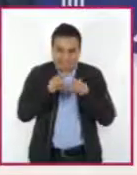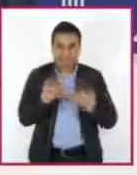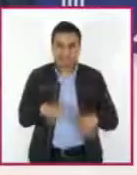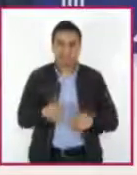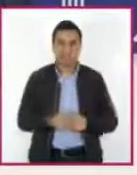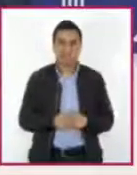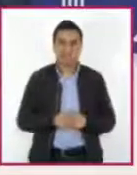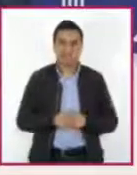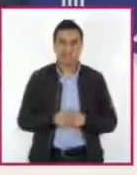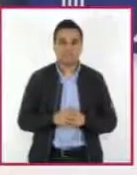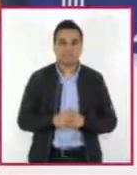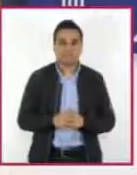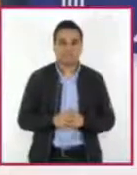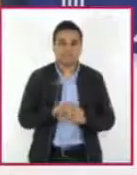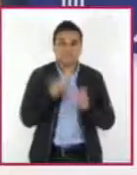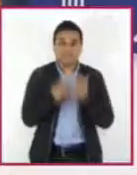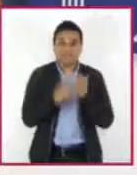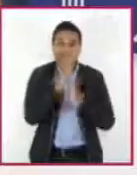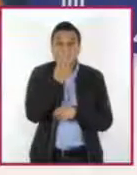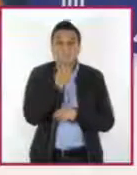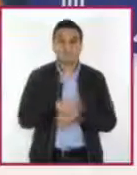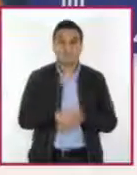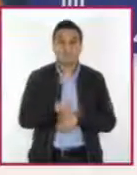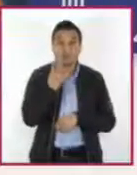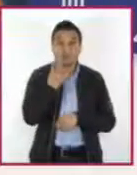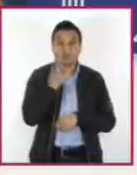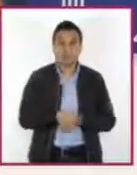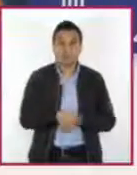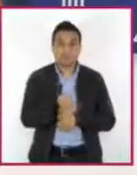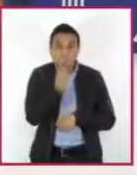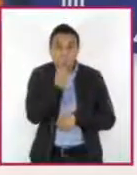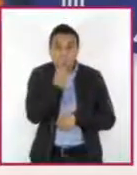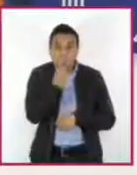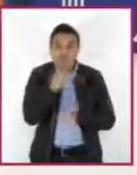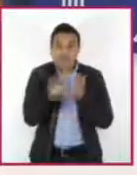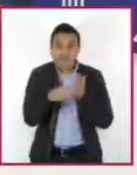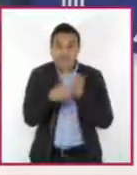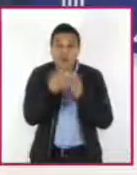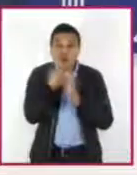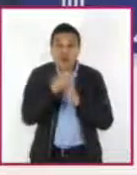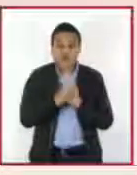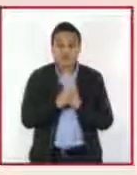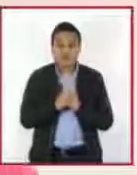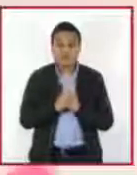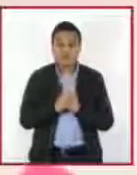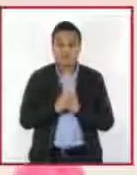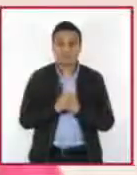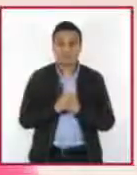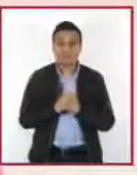Están a 3-2. Si cae uno, maestra, no es presión, pero...